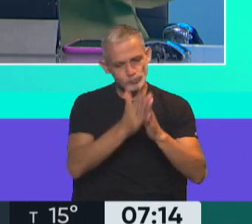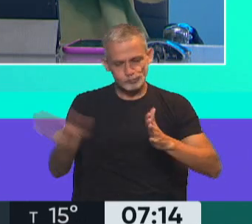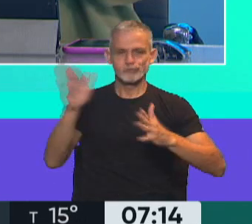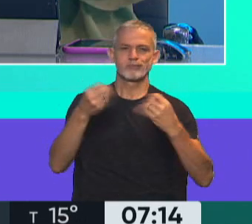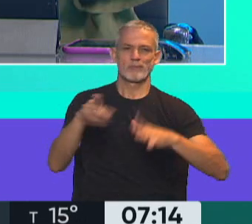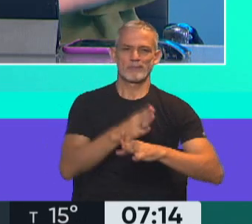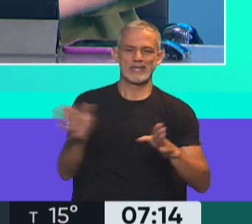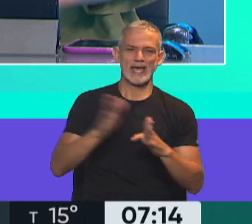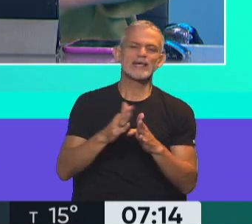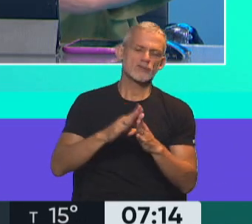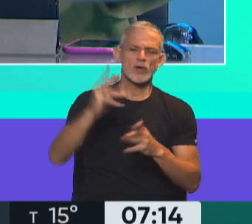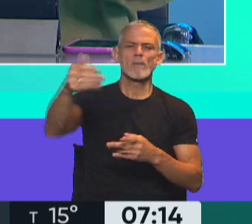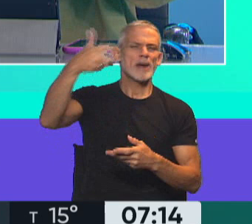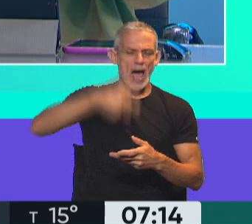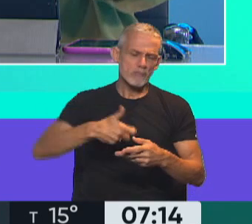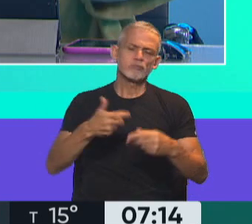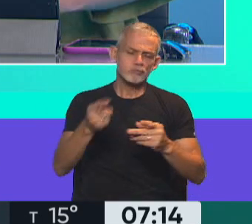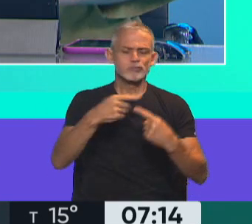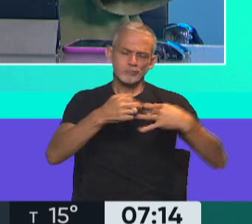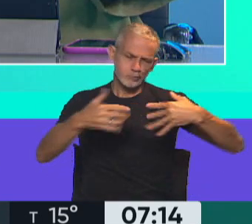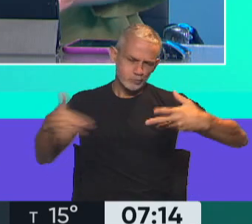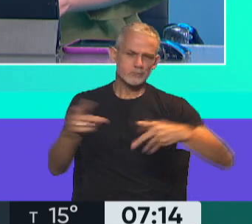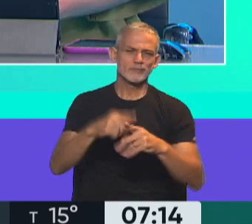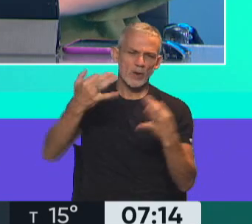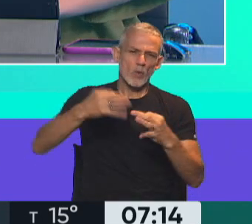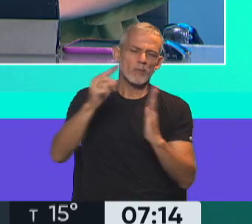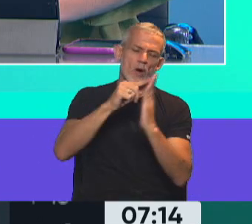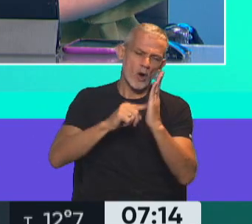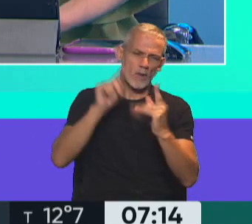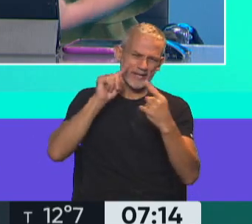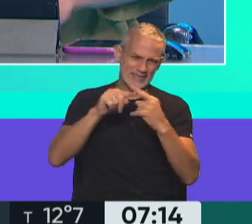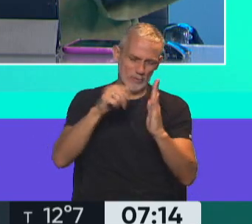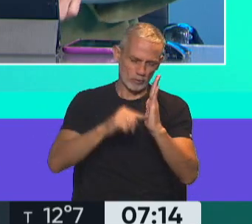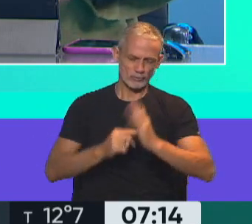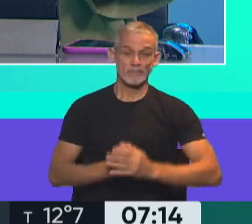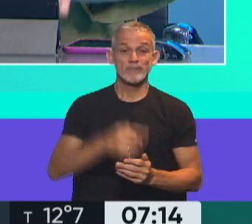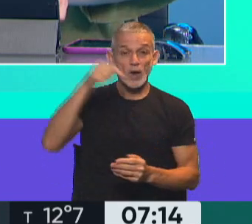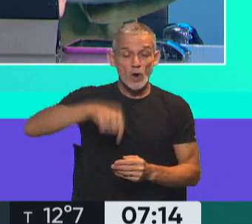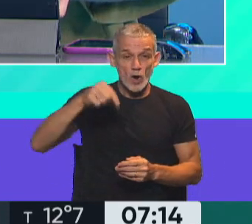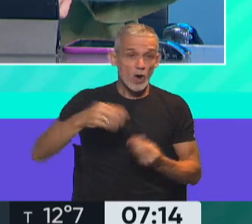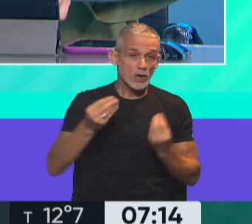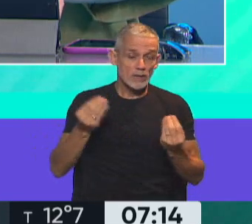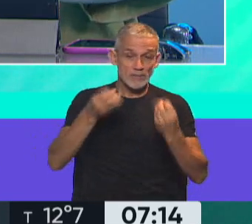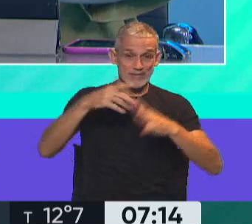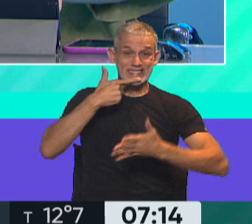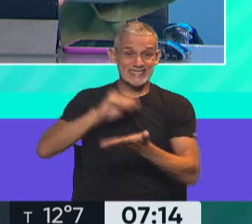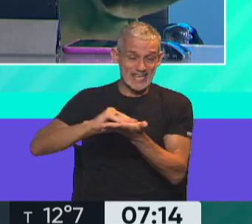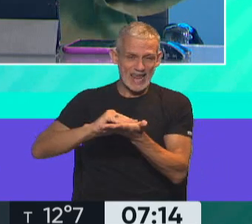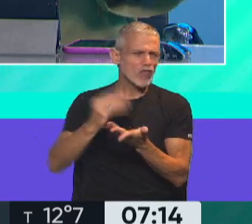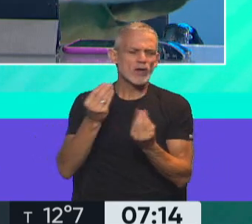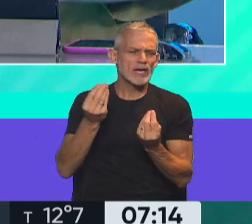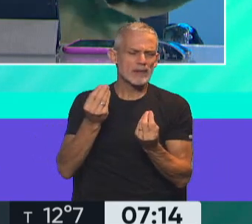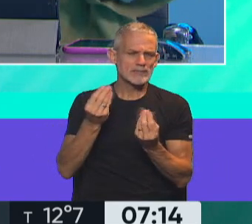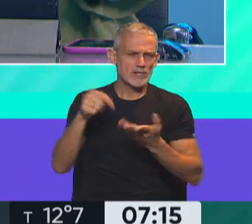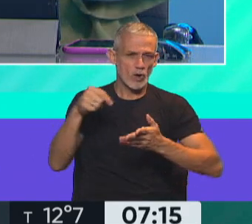vigencia, caerían los desembolsos y se deberían empezar a cumplir las metas acordadas. Hoy entonces arranca en el Senado y lo que vamos a